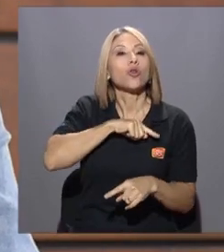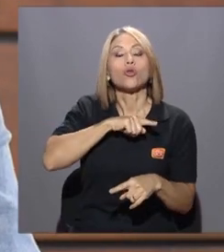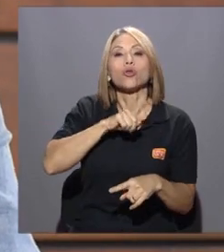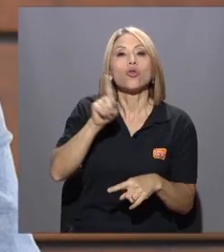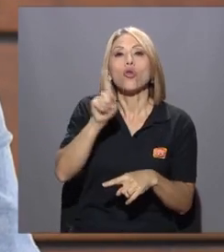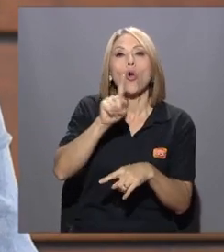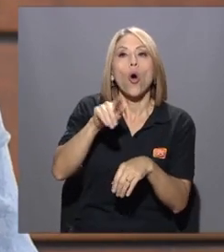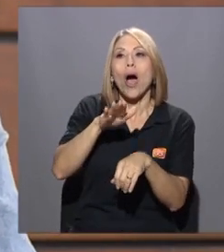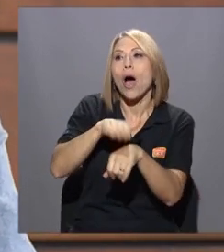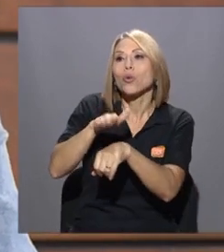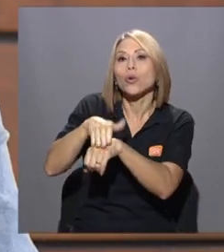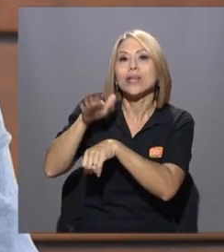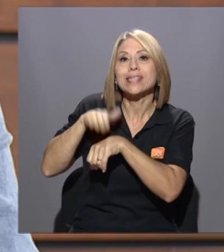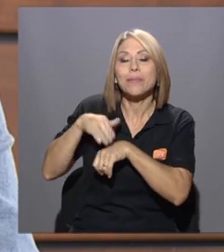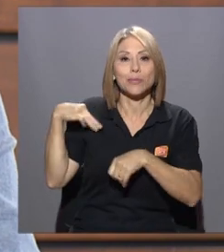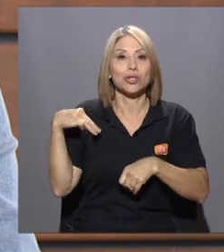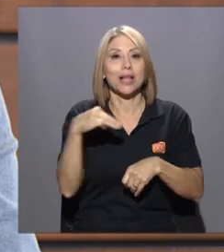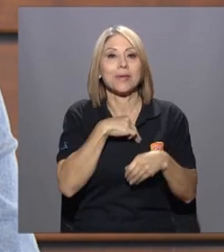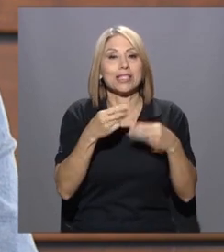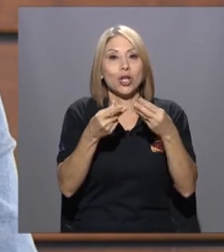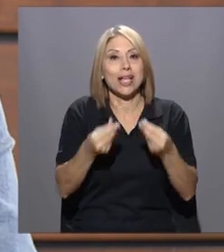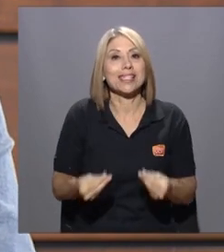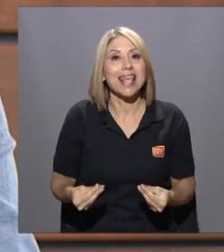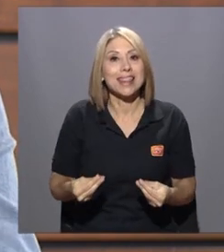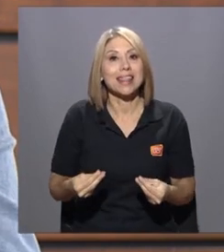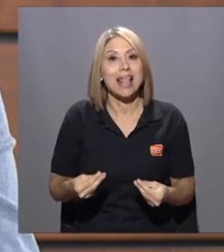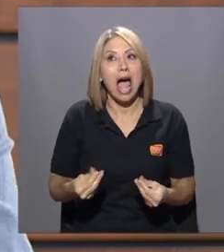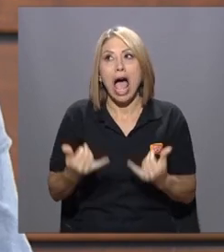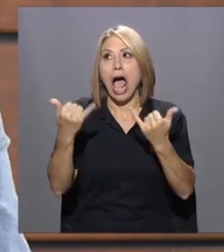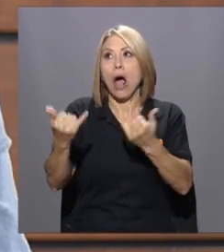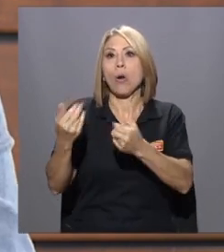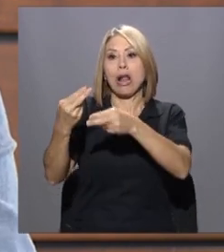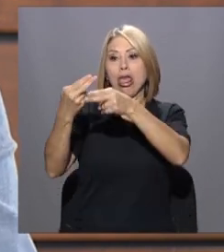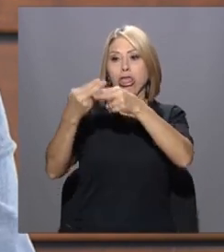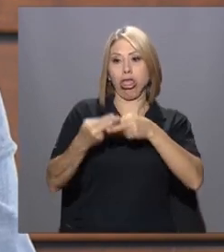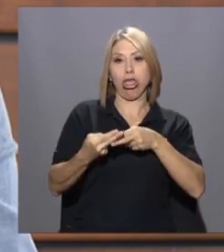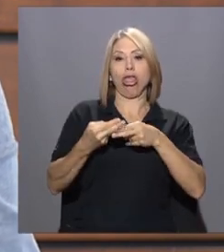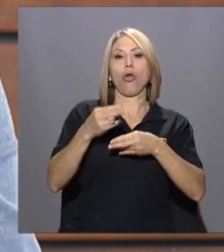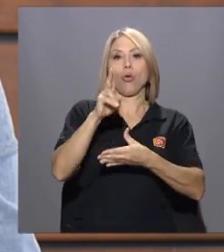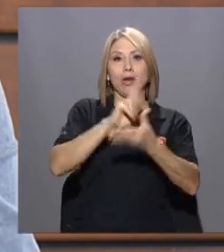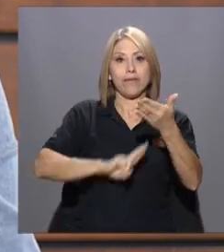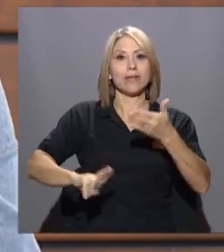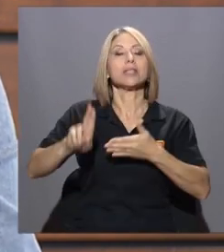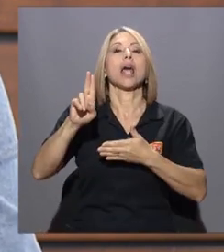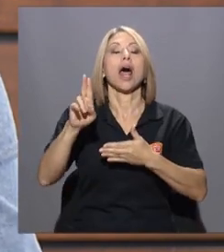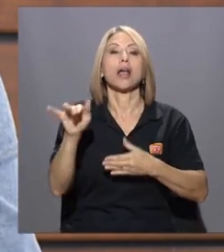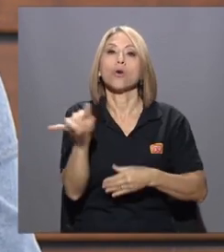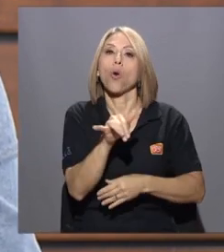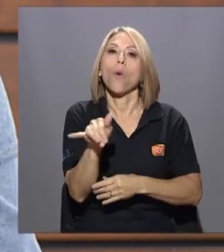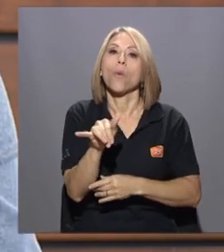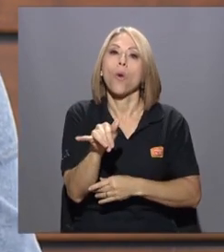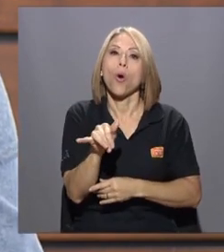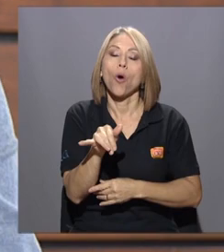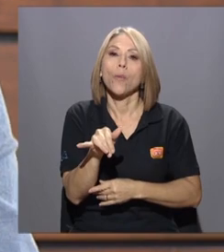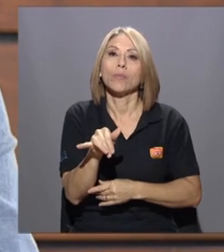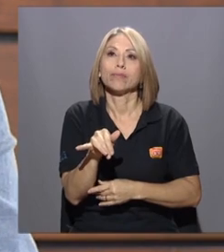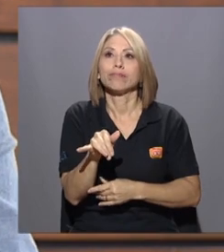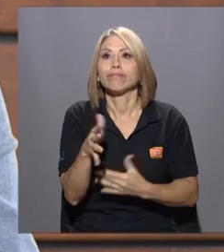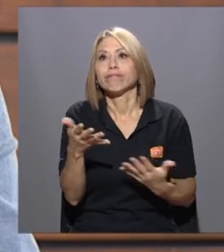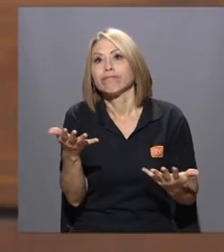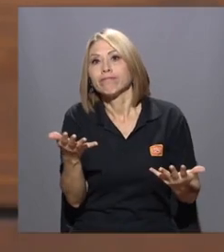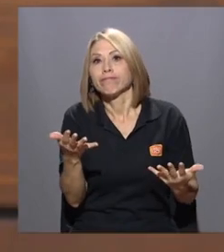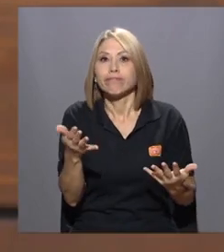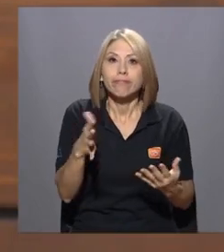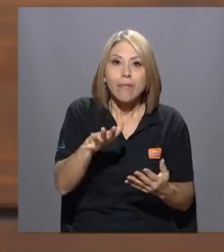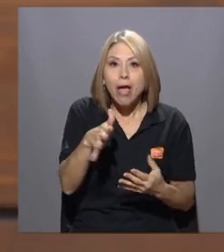que Hacienda en este momento nos categorice o lo diga tan abiertamente como que parcialmente tiene